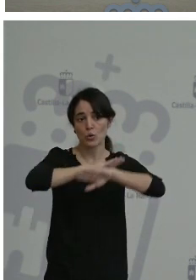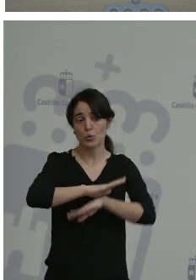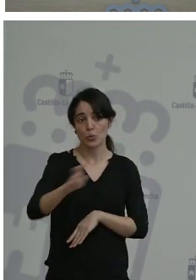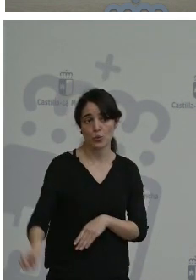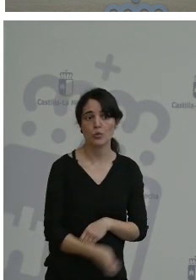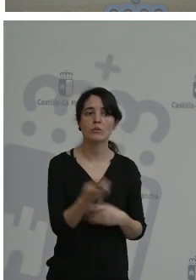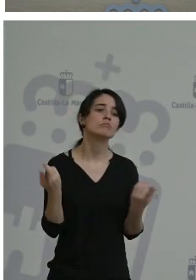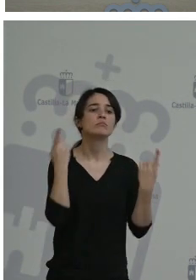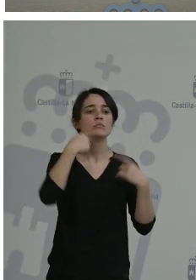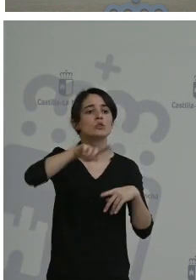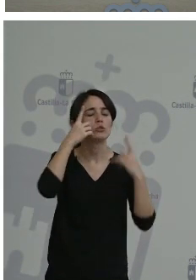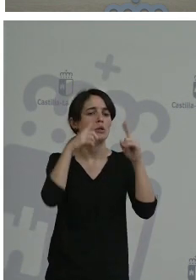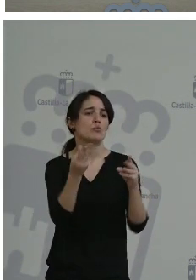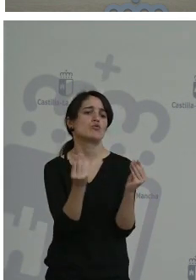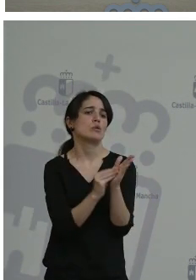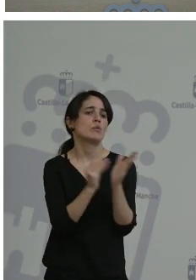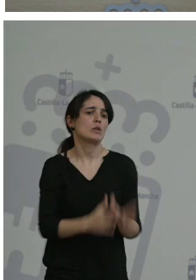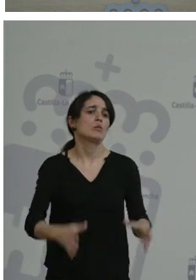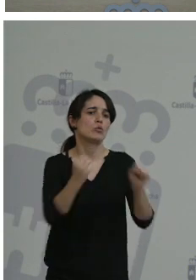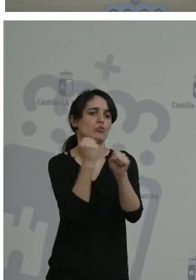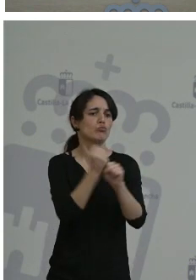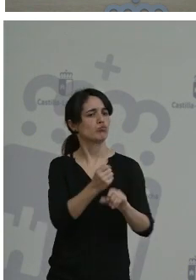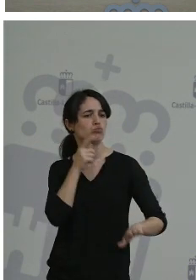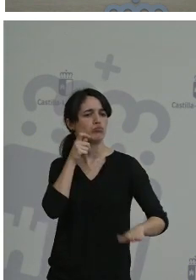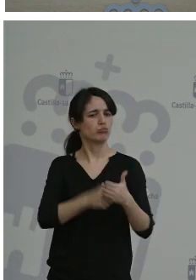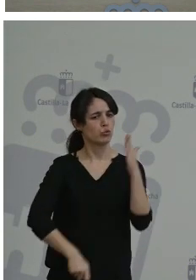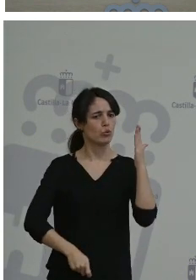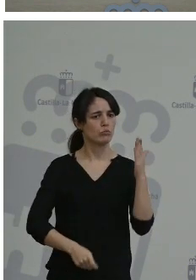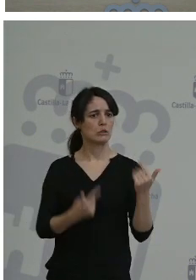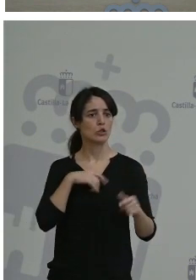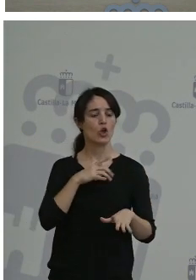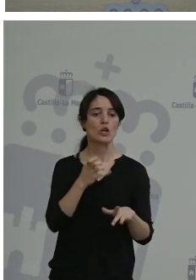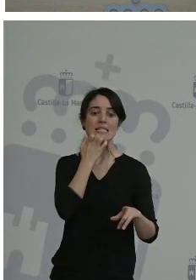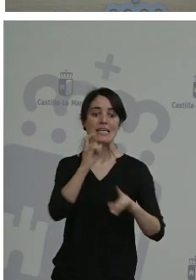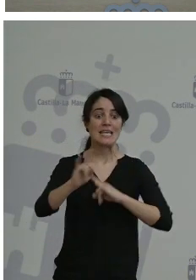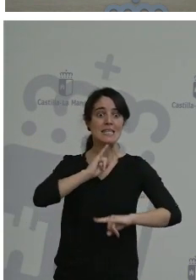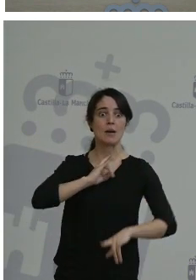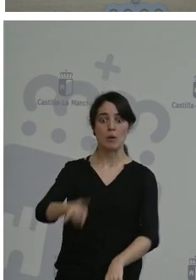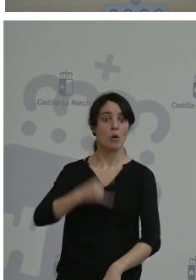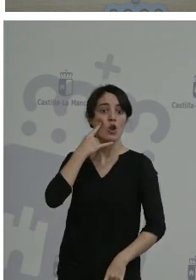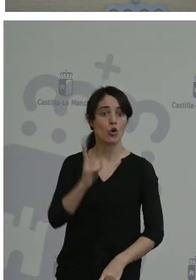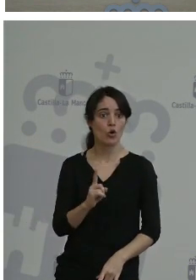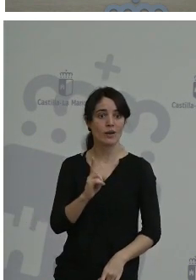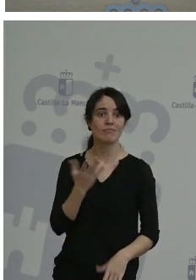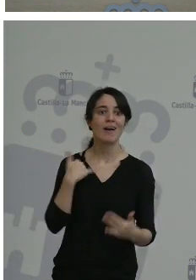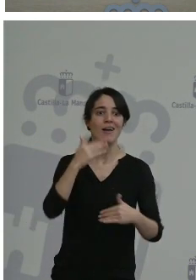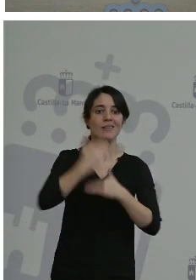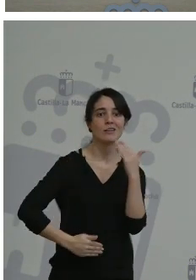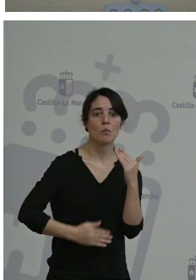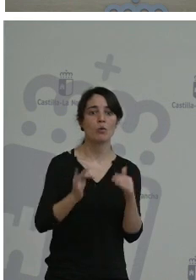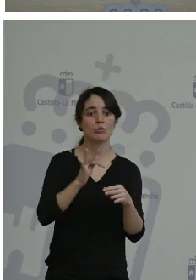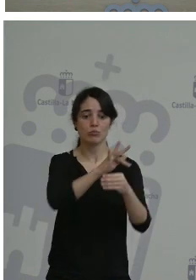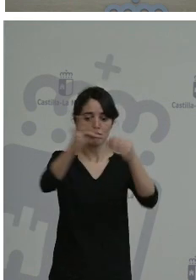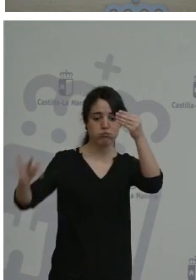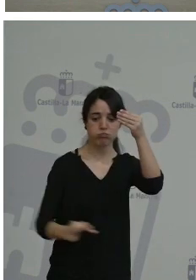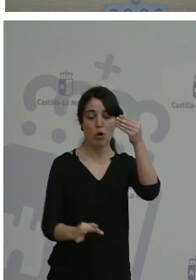trabajo son muy estrictas y si nos llaman y no cogemos el teléfono en determinado tiempo, que suele ser muy corto, pues o bien pasamos al último de la lista o